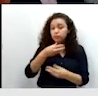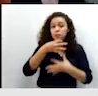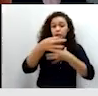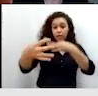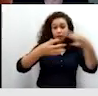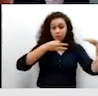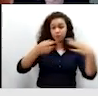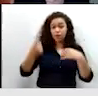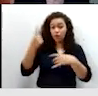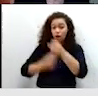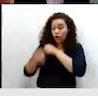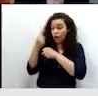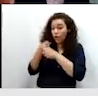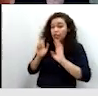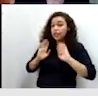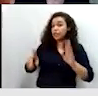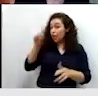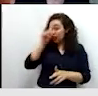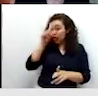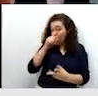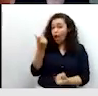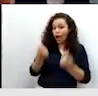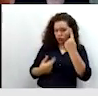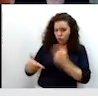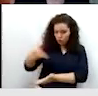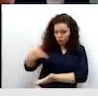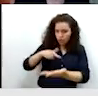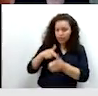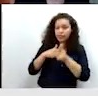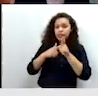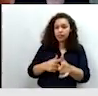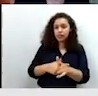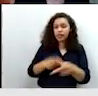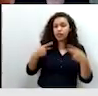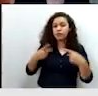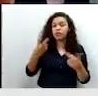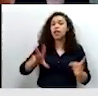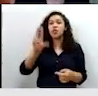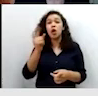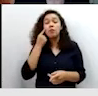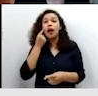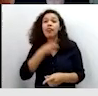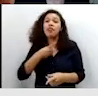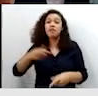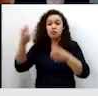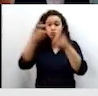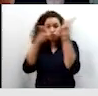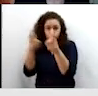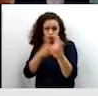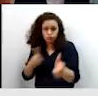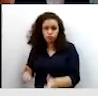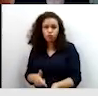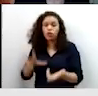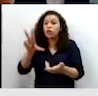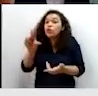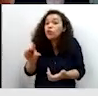desde el año pasado y hay todavía inmuebles que siguen. Llega la visita y no, ¿sabe qué? Lo tenemos que sanitizar. No, porque lo único